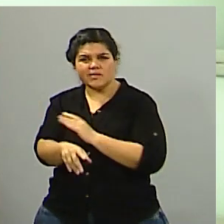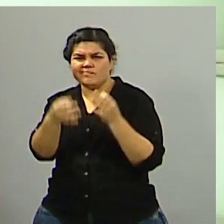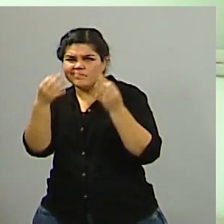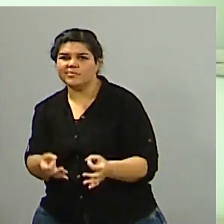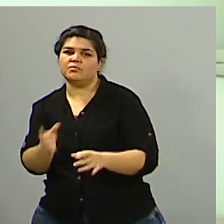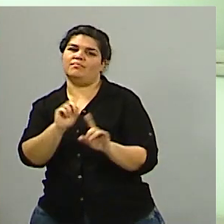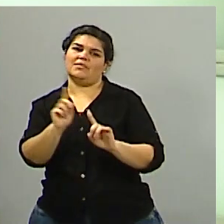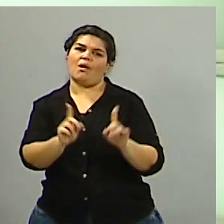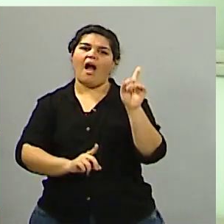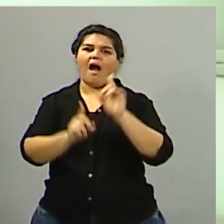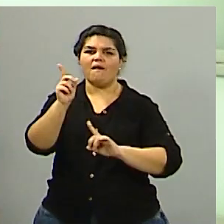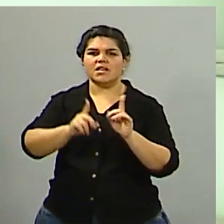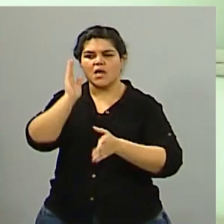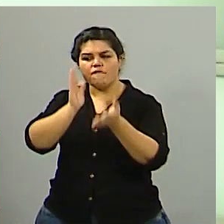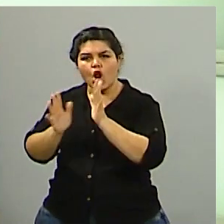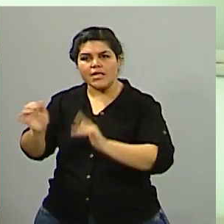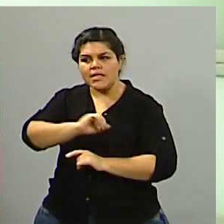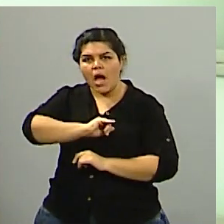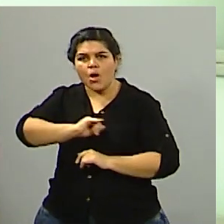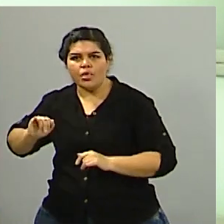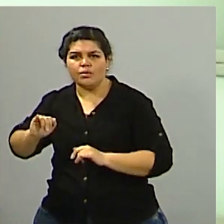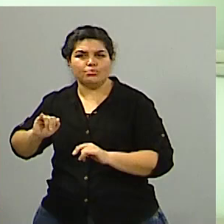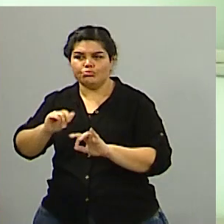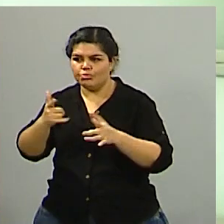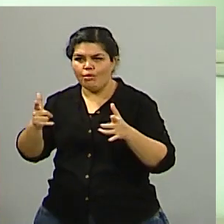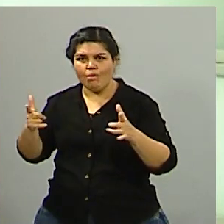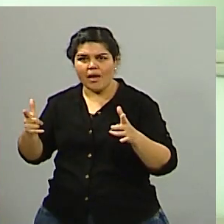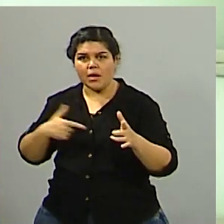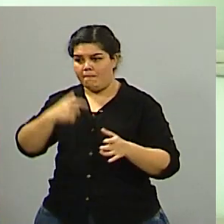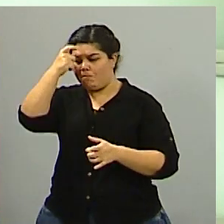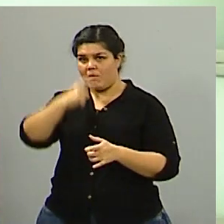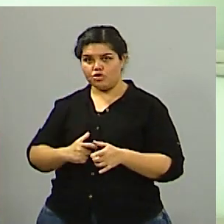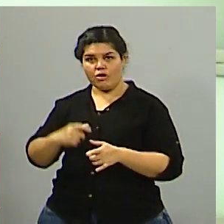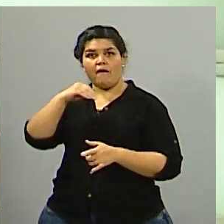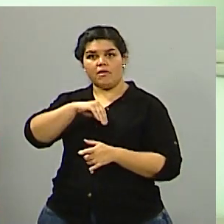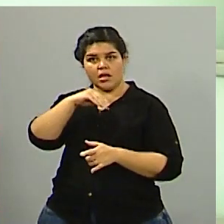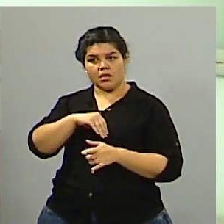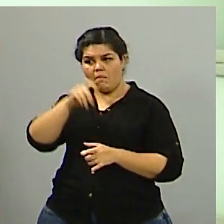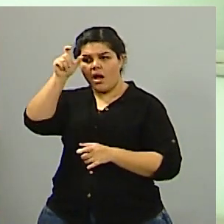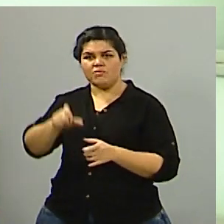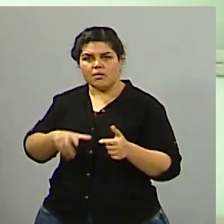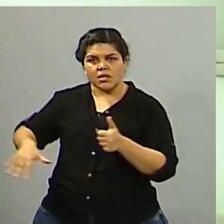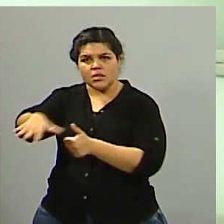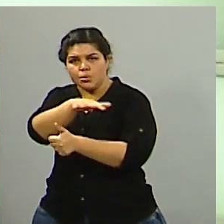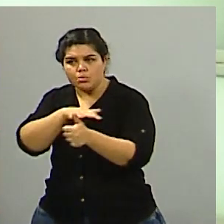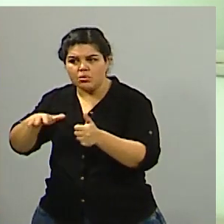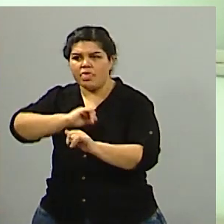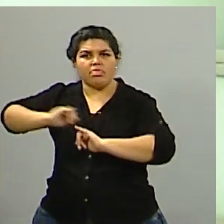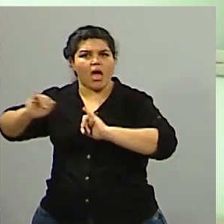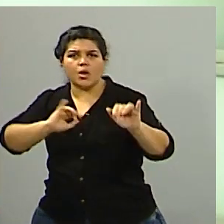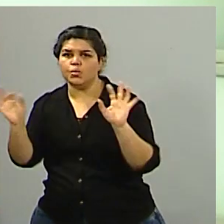situaciones de violencia que no son denunciadas ni por las víctimas ni por el entorno, ¿no? Que también eso hace que los datos